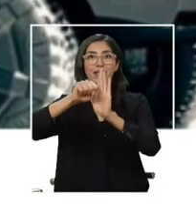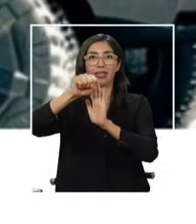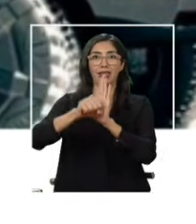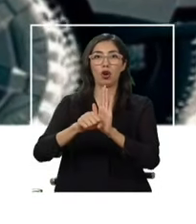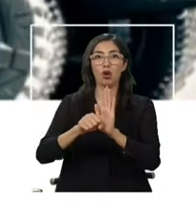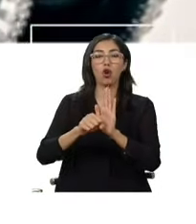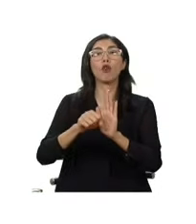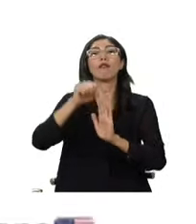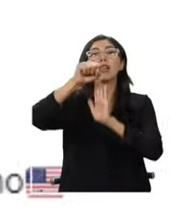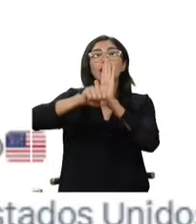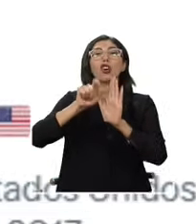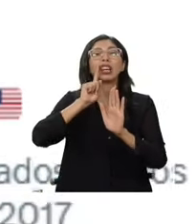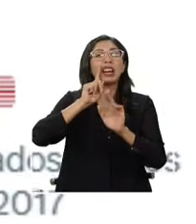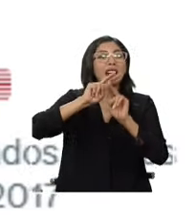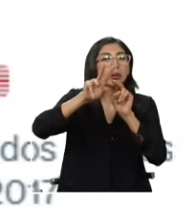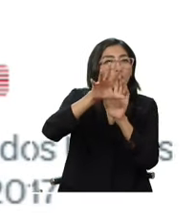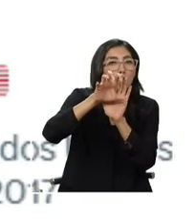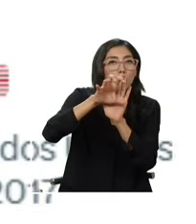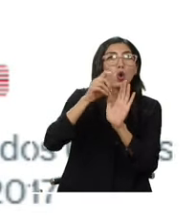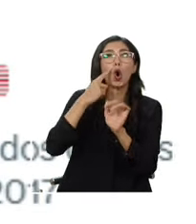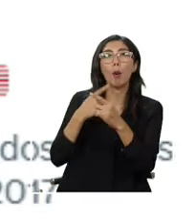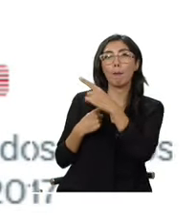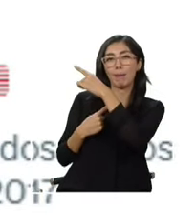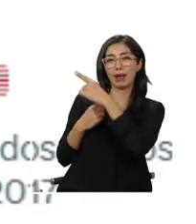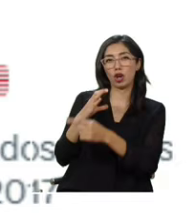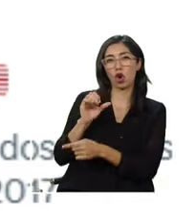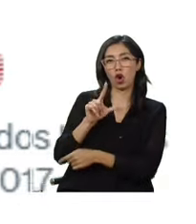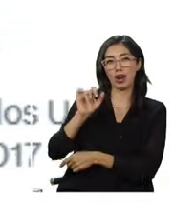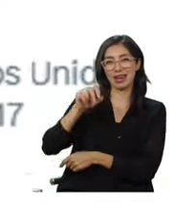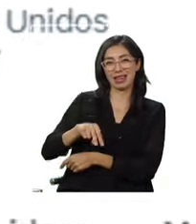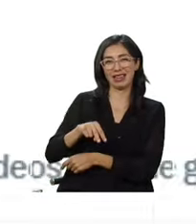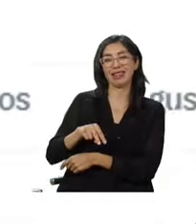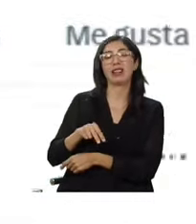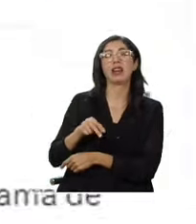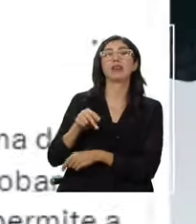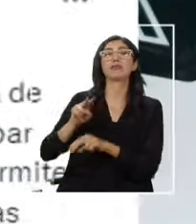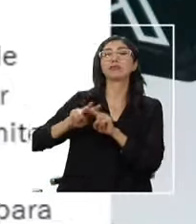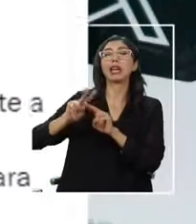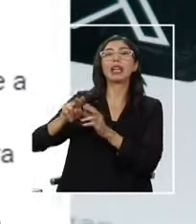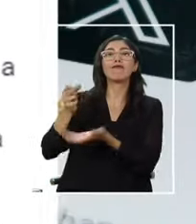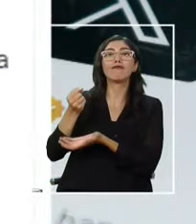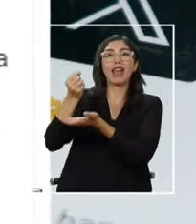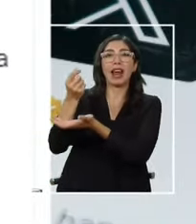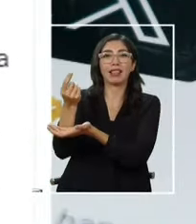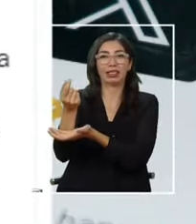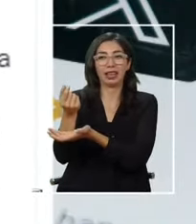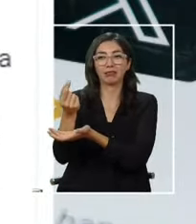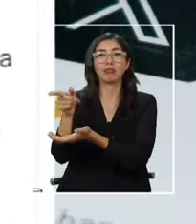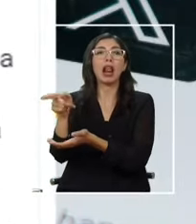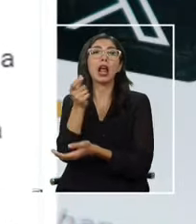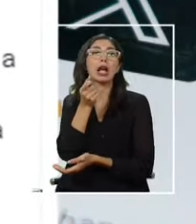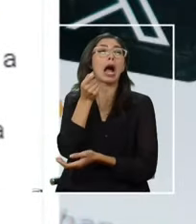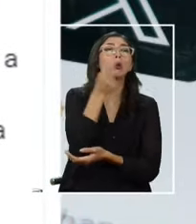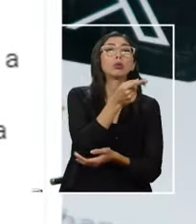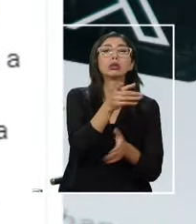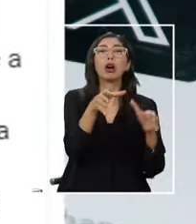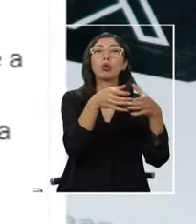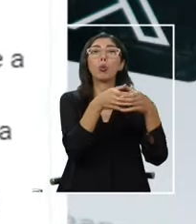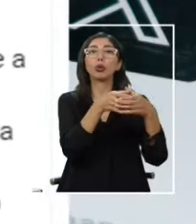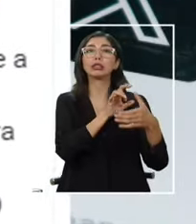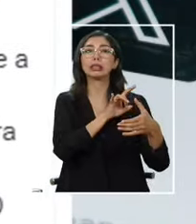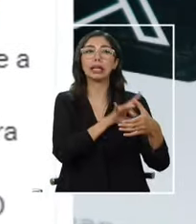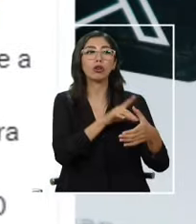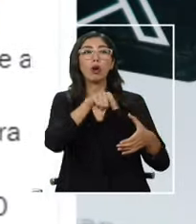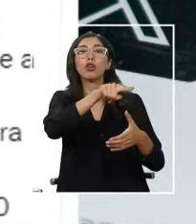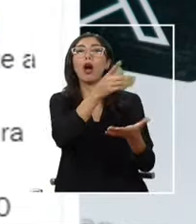Rack, quien se identifica como inversor estadounidense y que, además de compartir la noticia, acusó a bandas chilenas de estar aprovechando